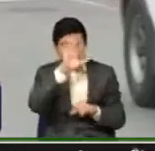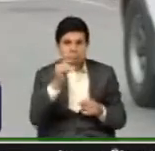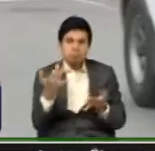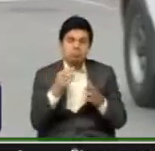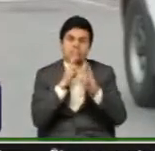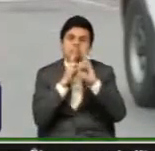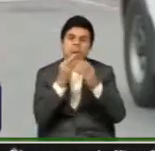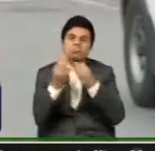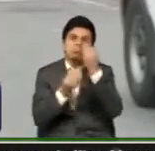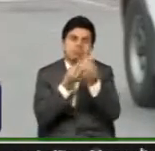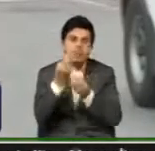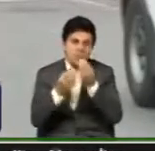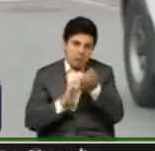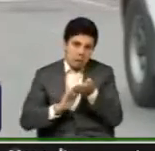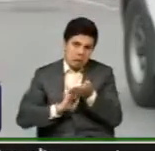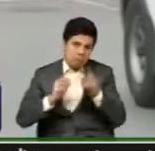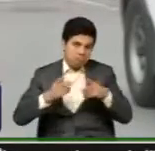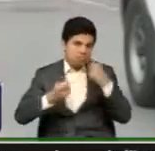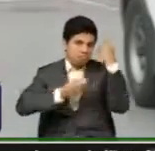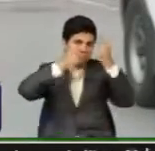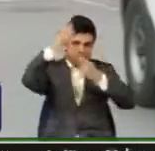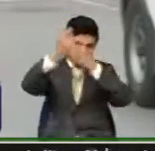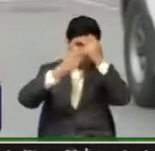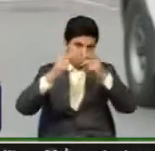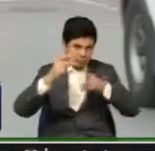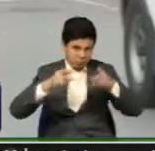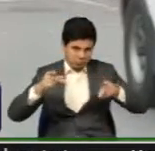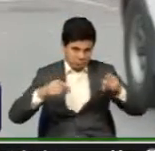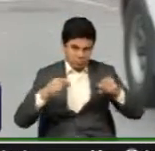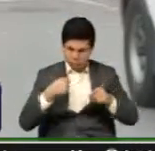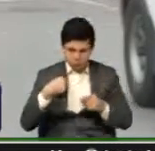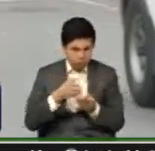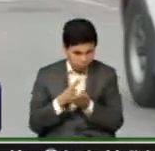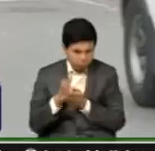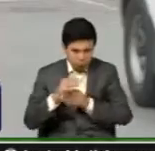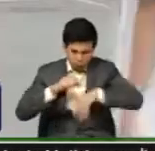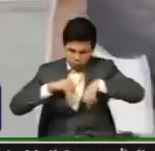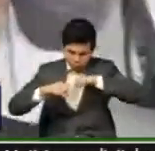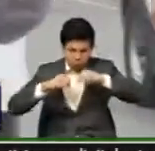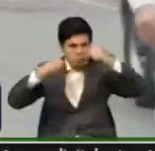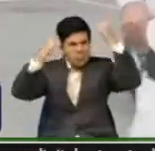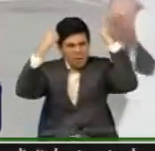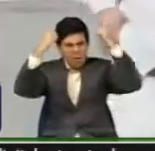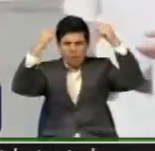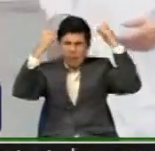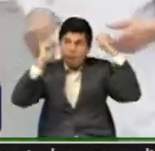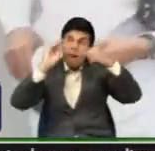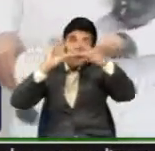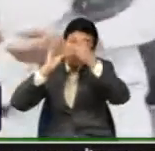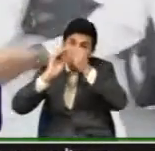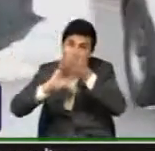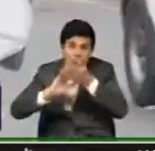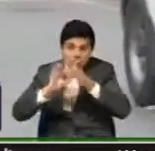respuesta ante esta situación, se mantienen los comerciantes, quienes aseguran que continuarán las manifestaciones de no llegar a una